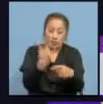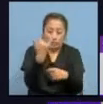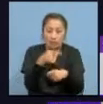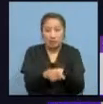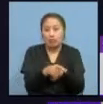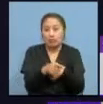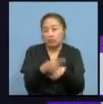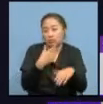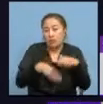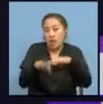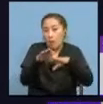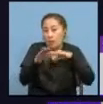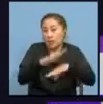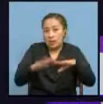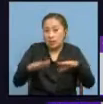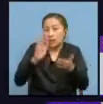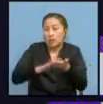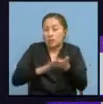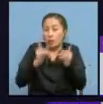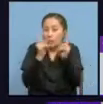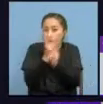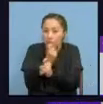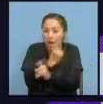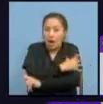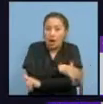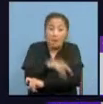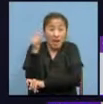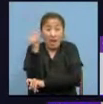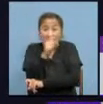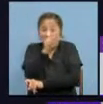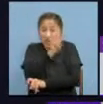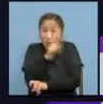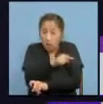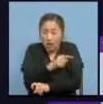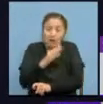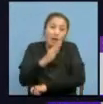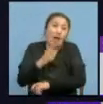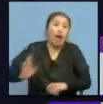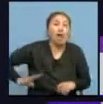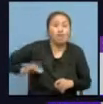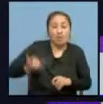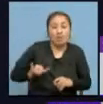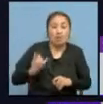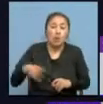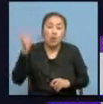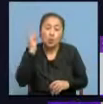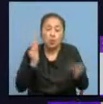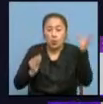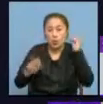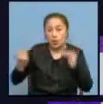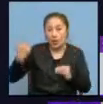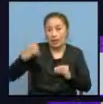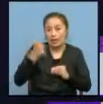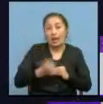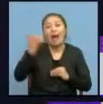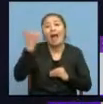Fundamentalmente, cuando uno está en situación de riesgo o de hambre, como la que está pasando Venezuela, los que tienen, yo a veces escucho noticias de Argentina,